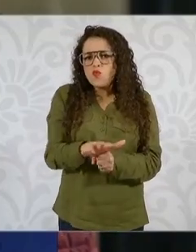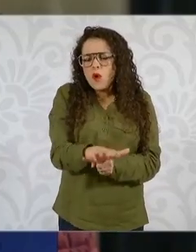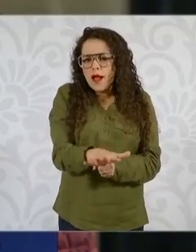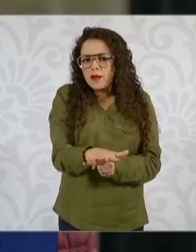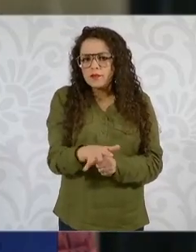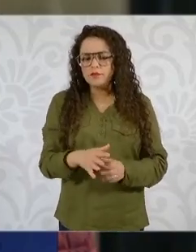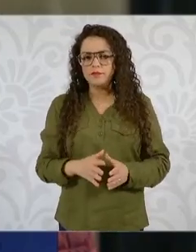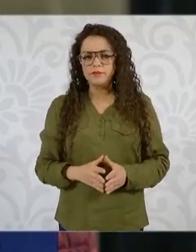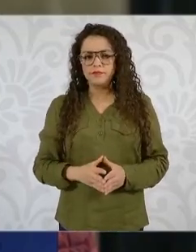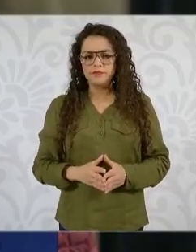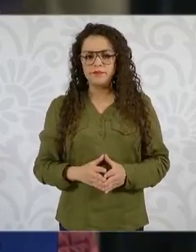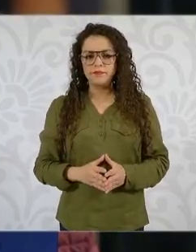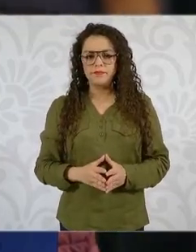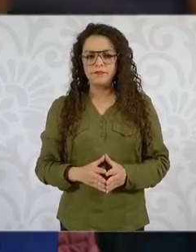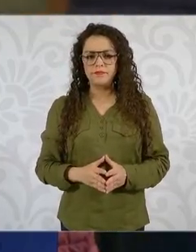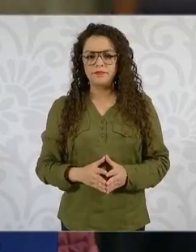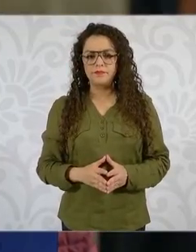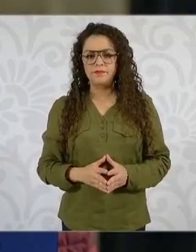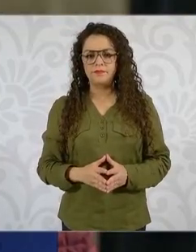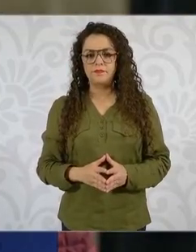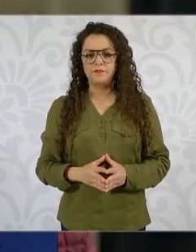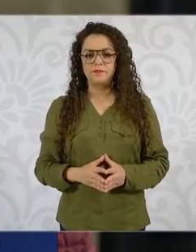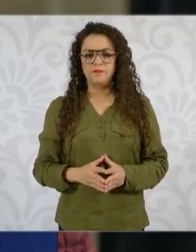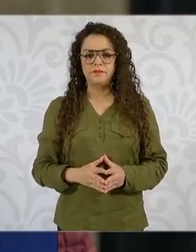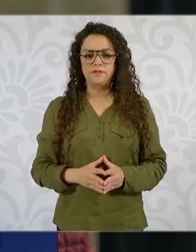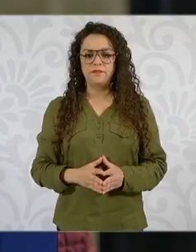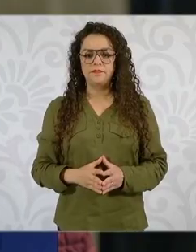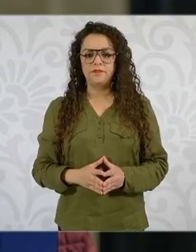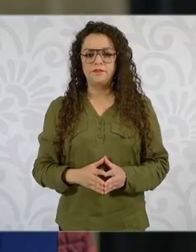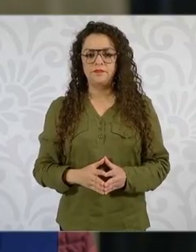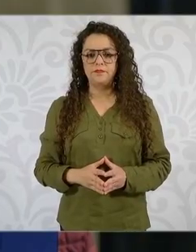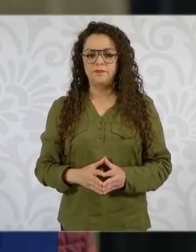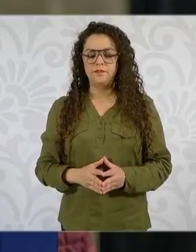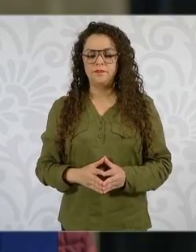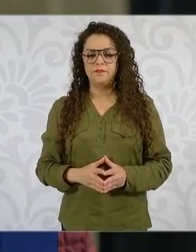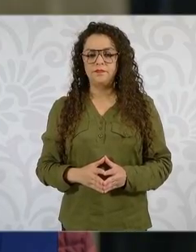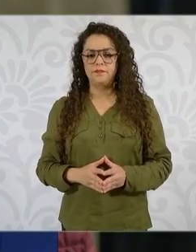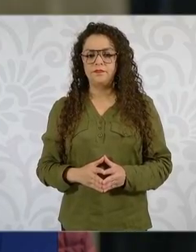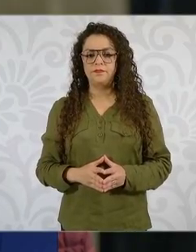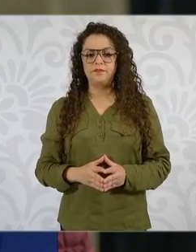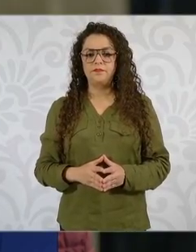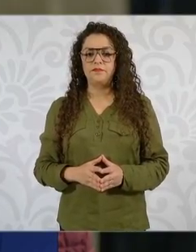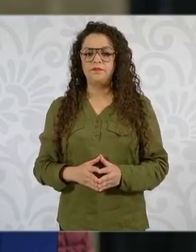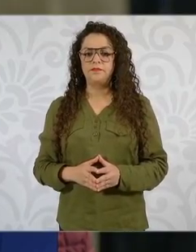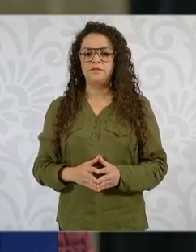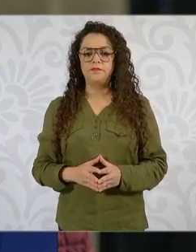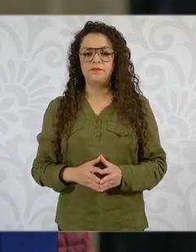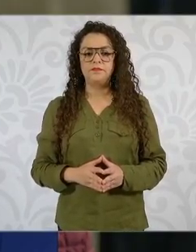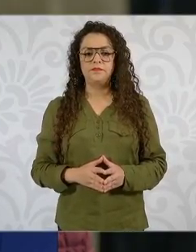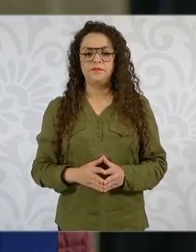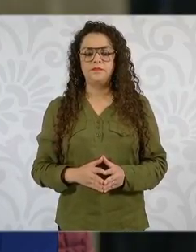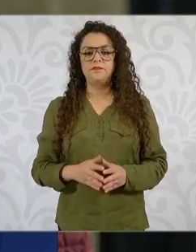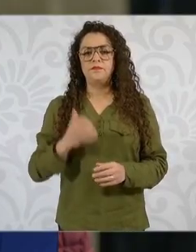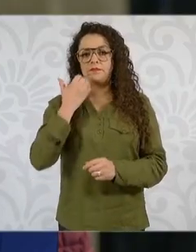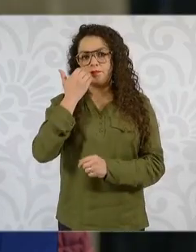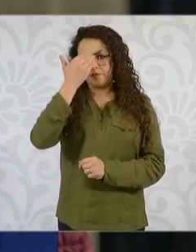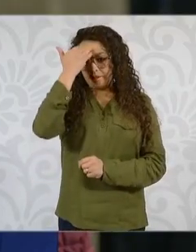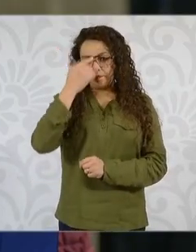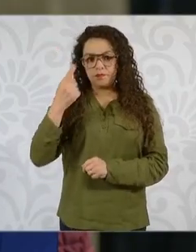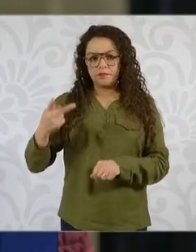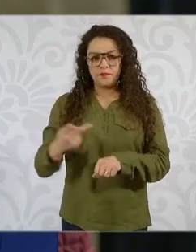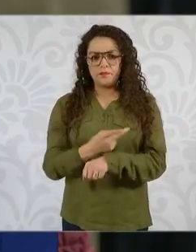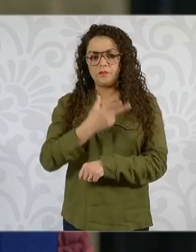este caso? y pues también saber qué es lo que ha pasado con el juez